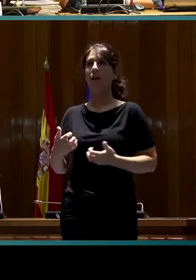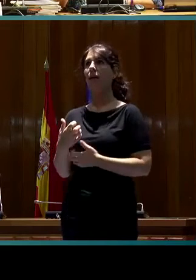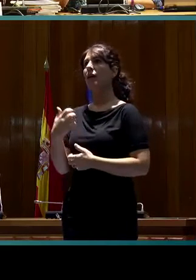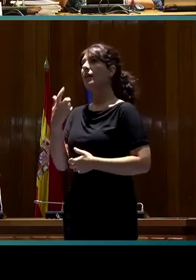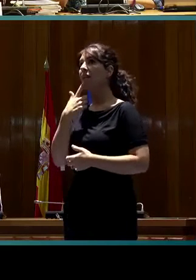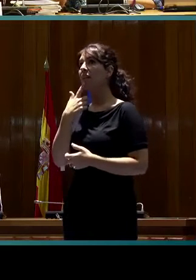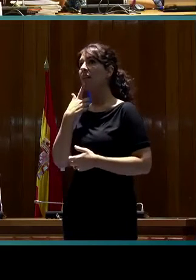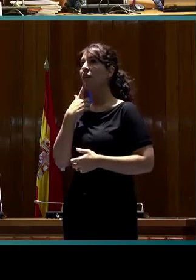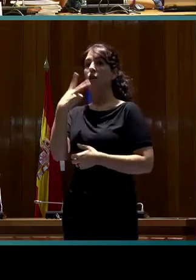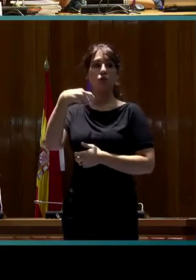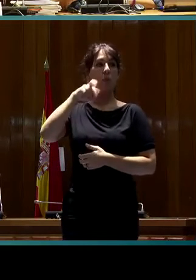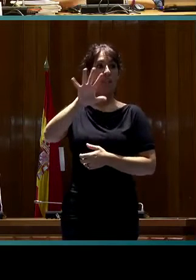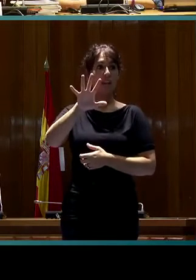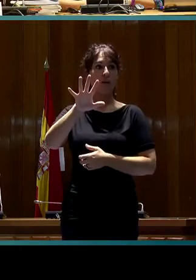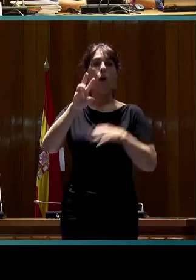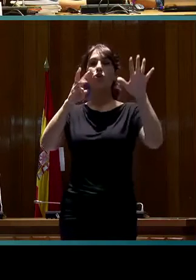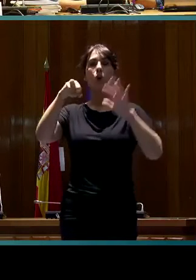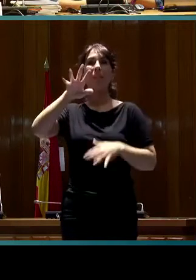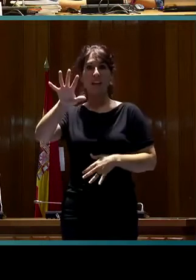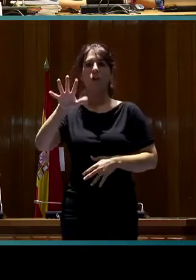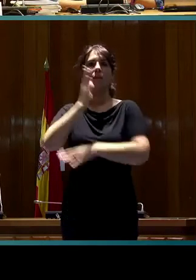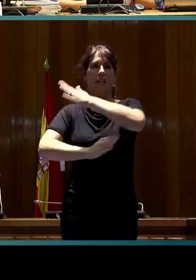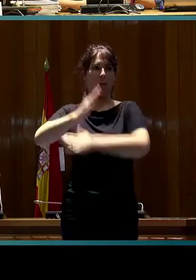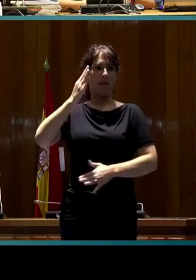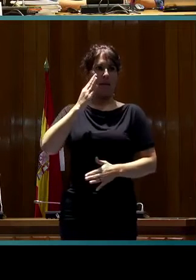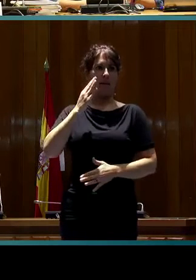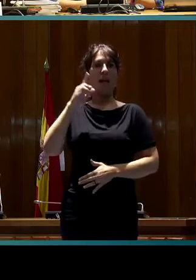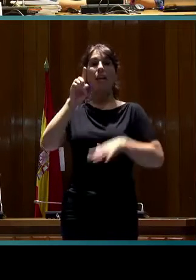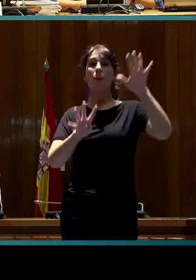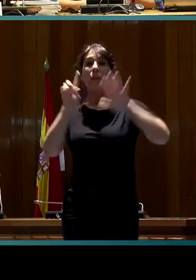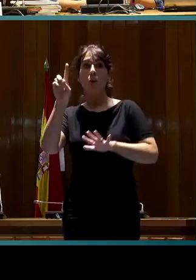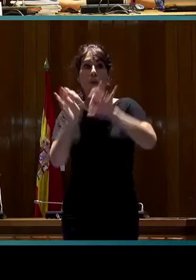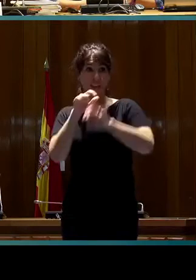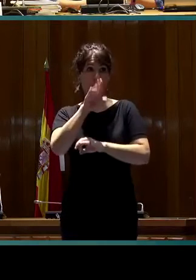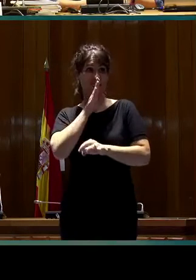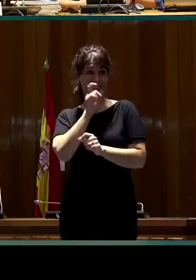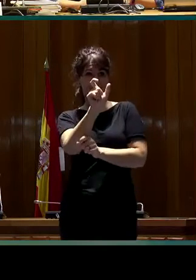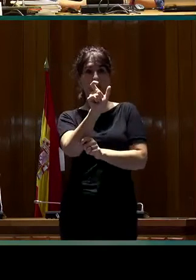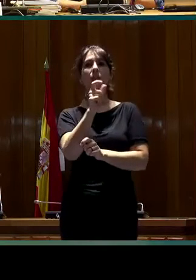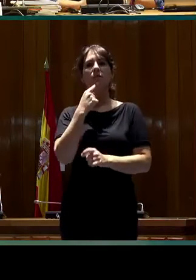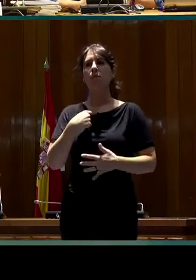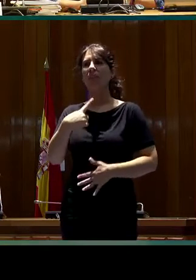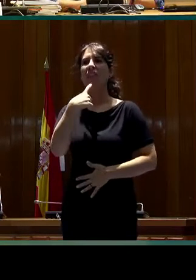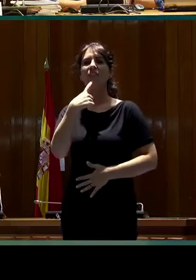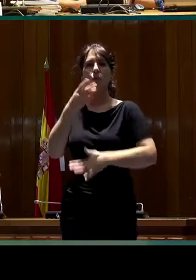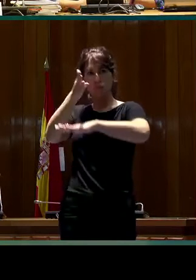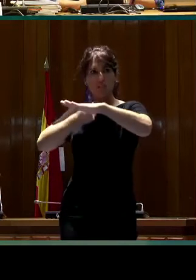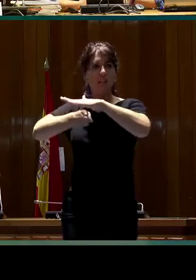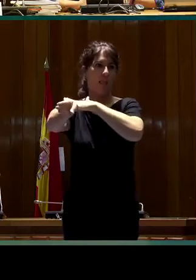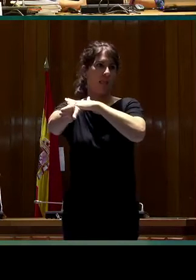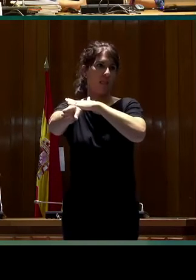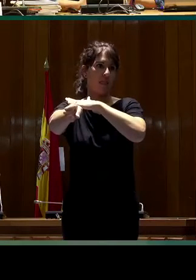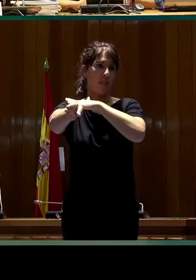población son personas con discapacidad y que el 91% dicen tener dificultades para tener